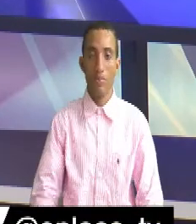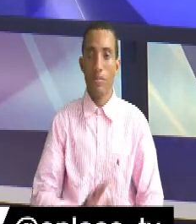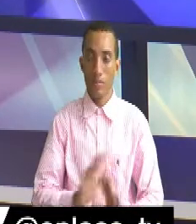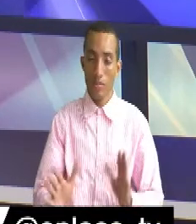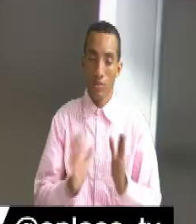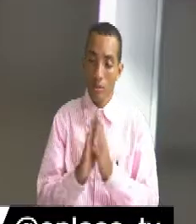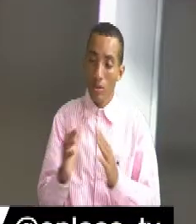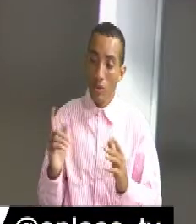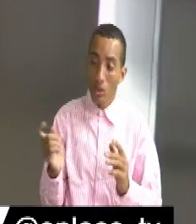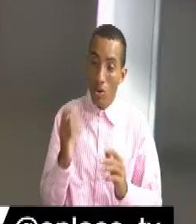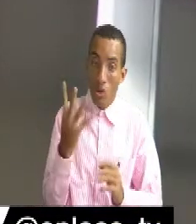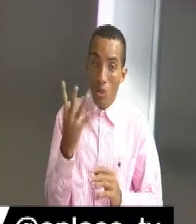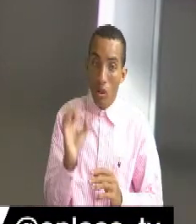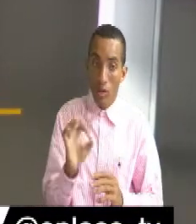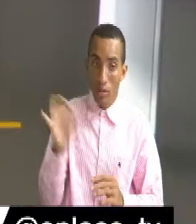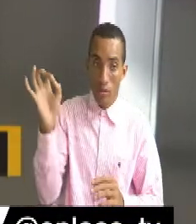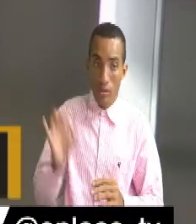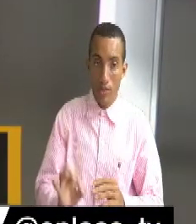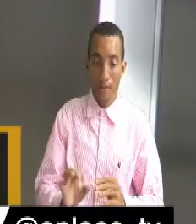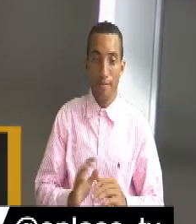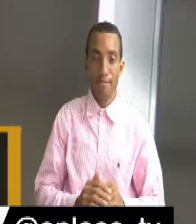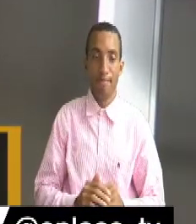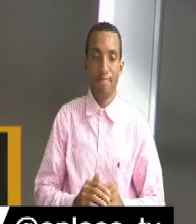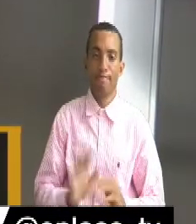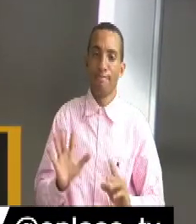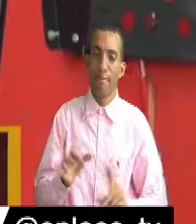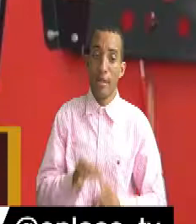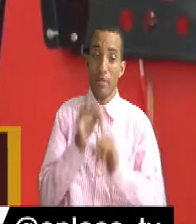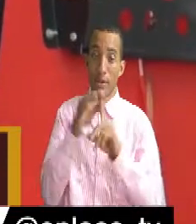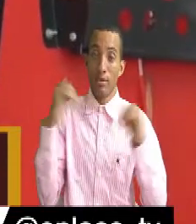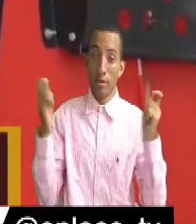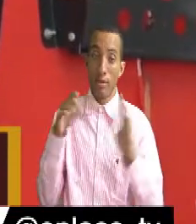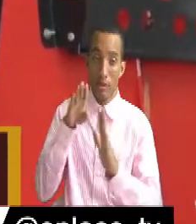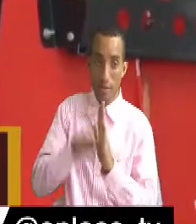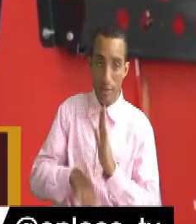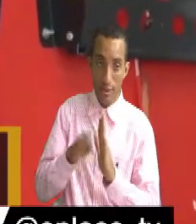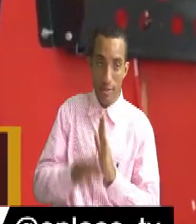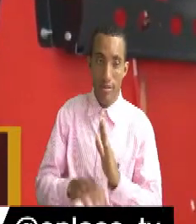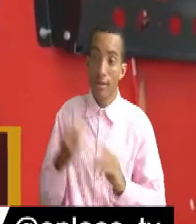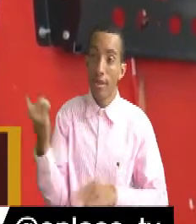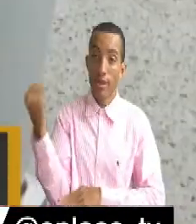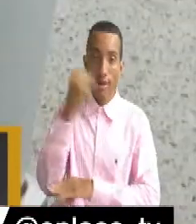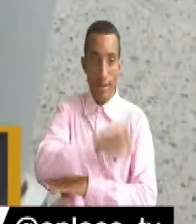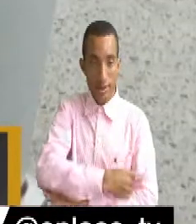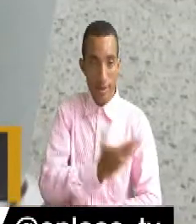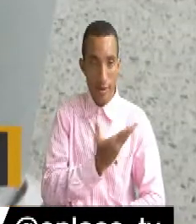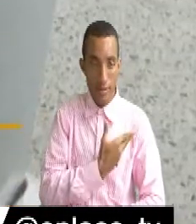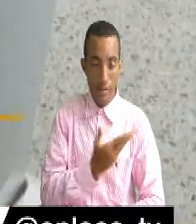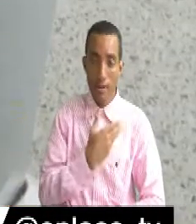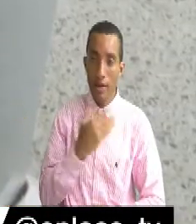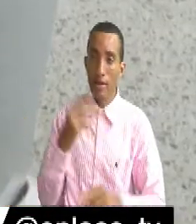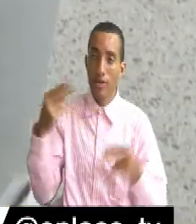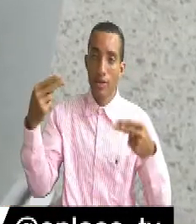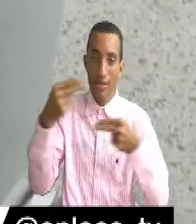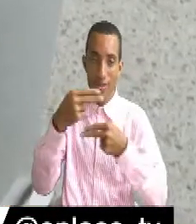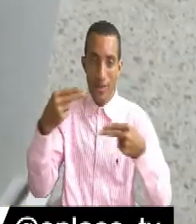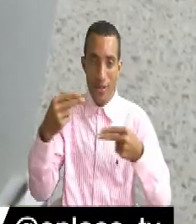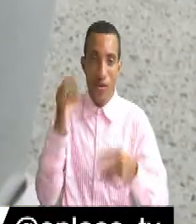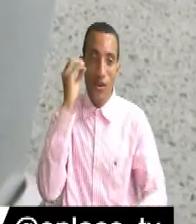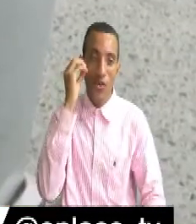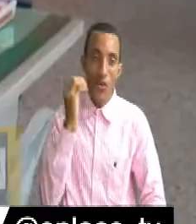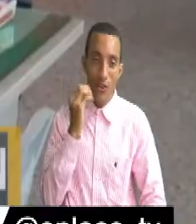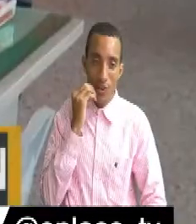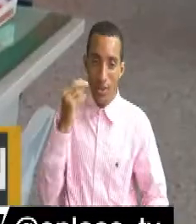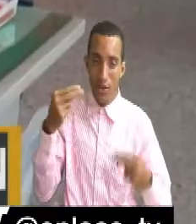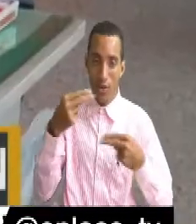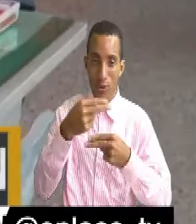40%. Una especial promoción es la ofrecida con ocasión del Día de las Madres por Hogar como Ultrasan. Descuentos hasta el